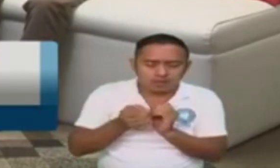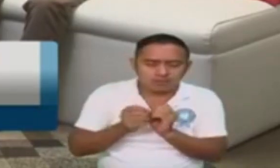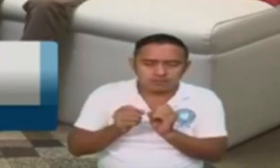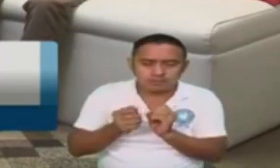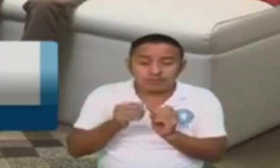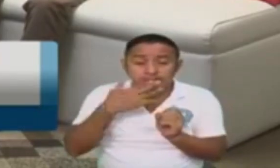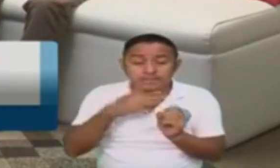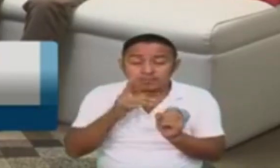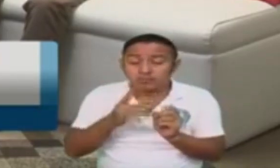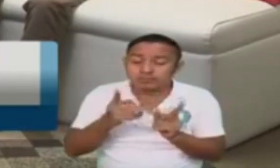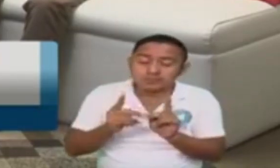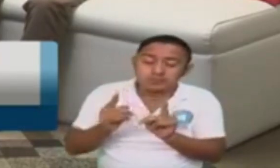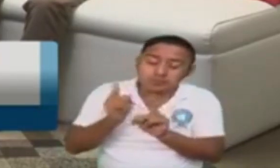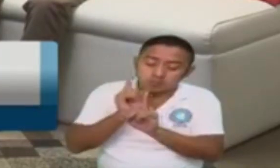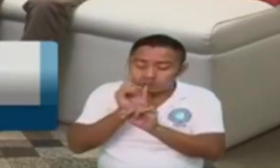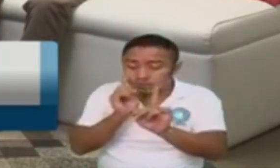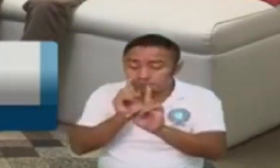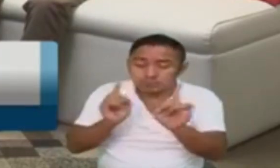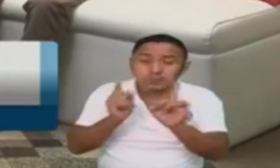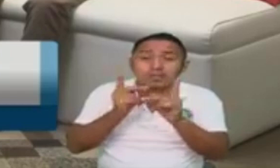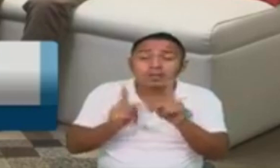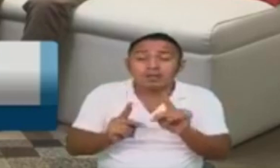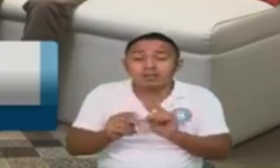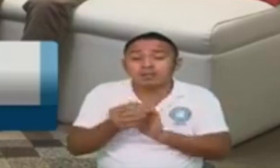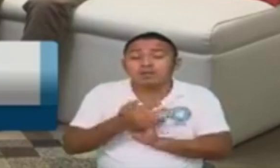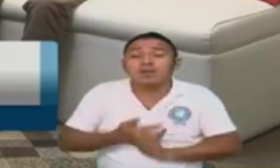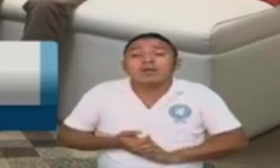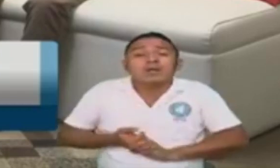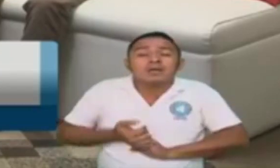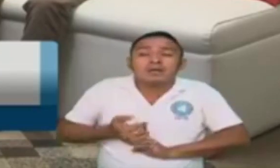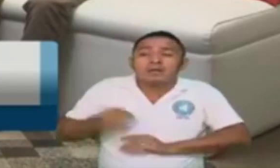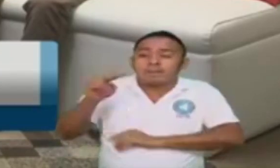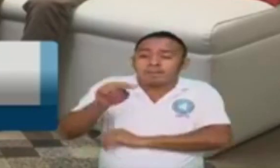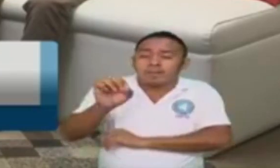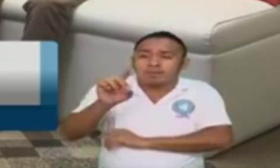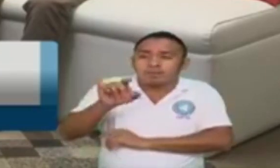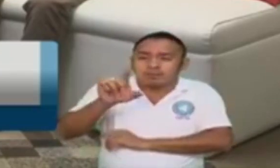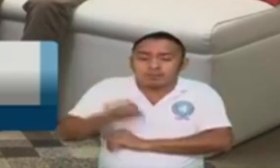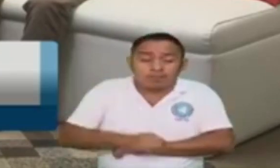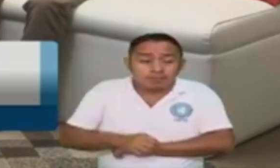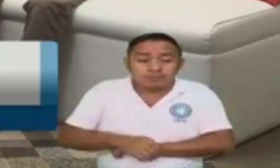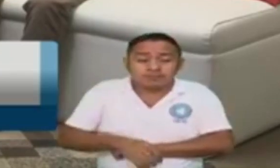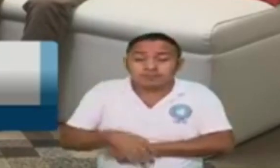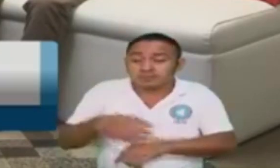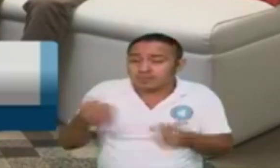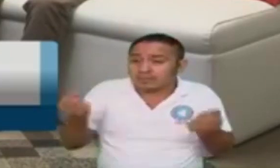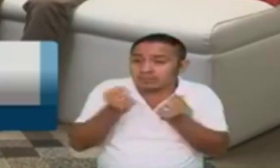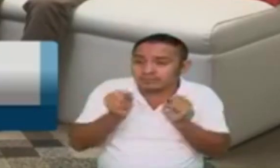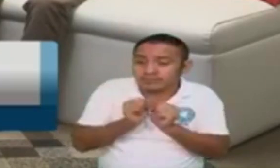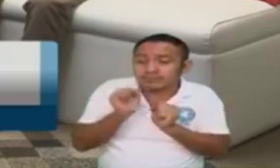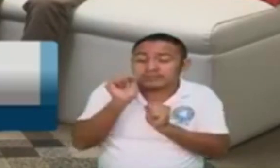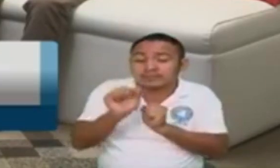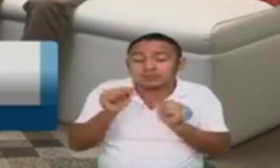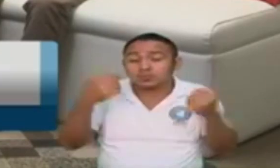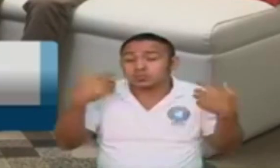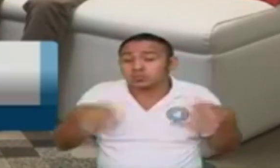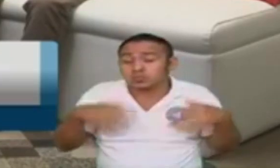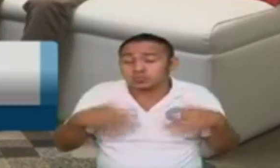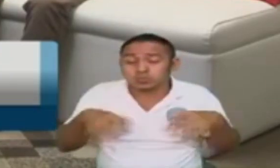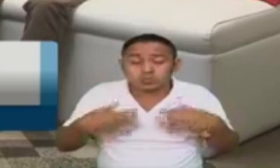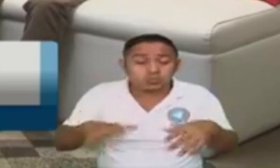seguimiento. Pero si el nódulo no capta, o sea, si es un nódulo frío o hipocaptante, entonces es un nódulo altamente